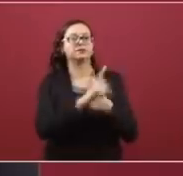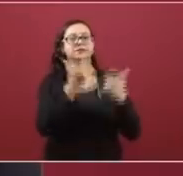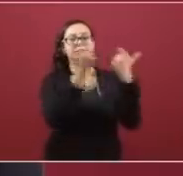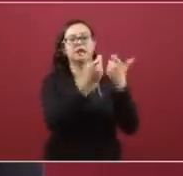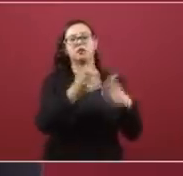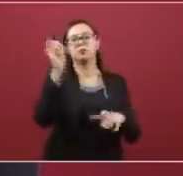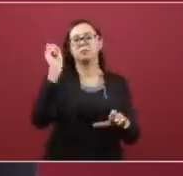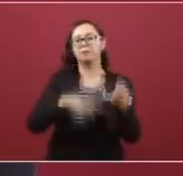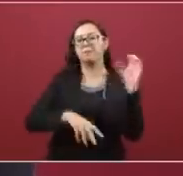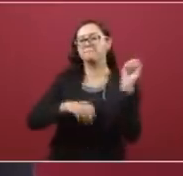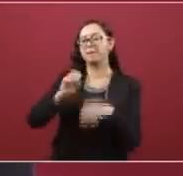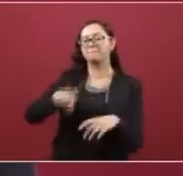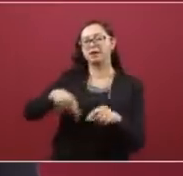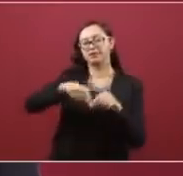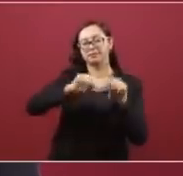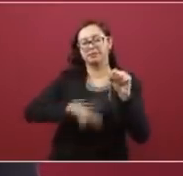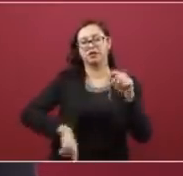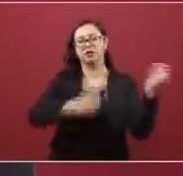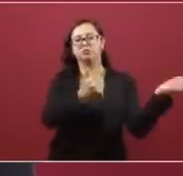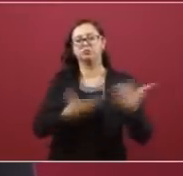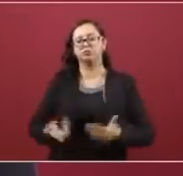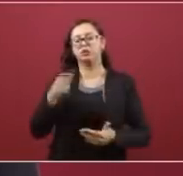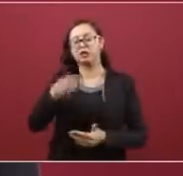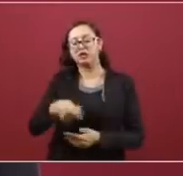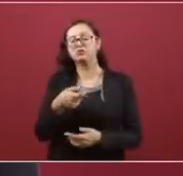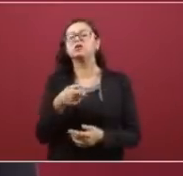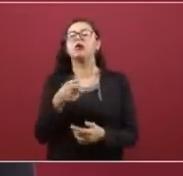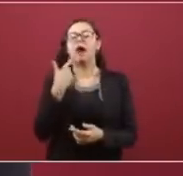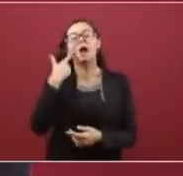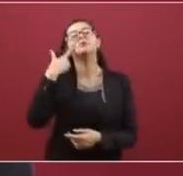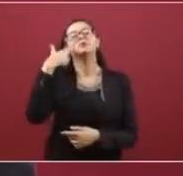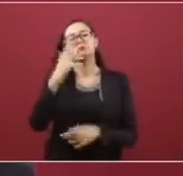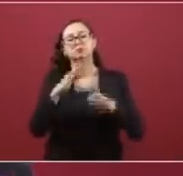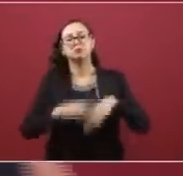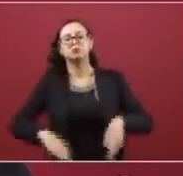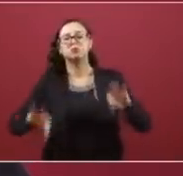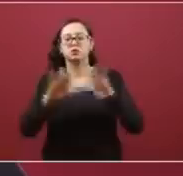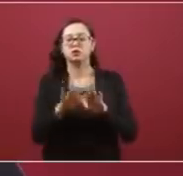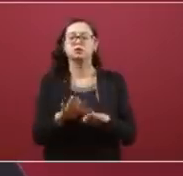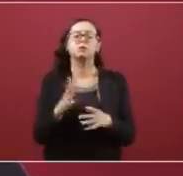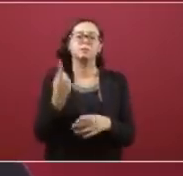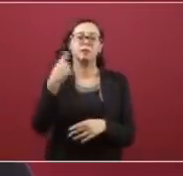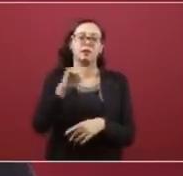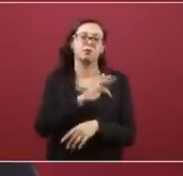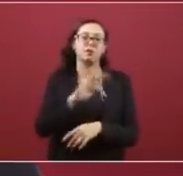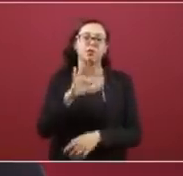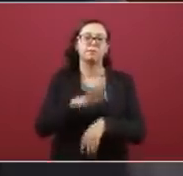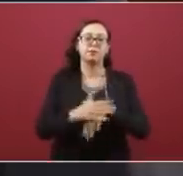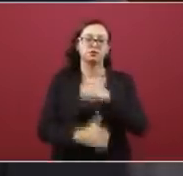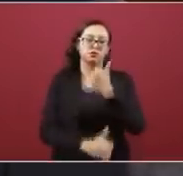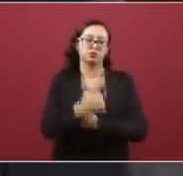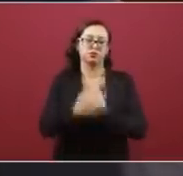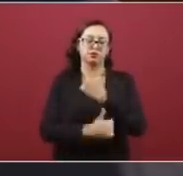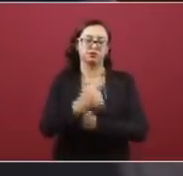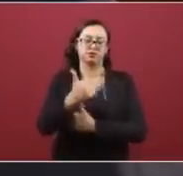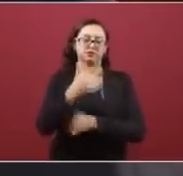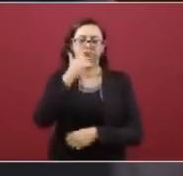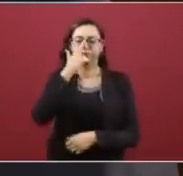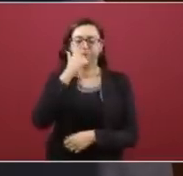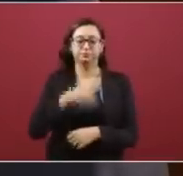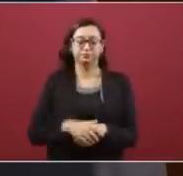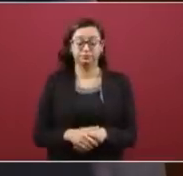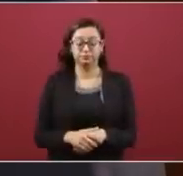Eso va a ser importante. Que haya más competencia y que se